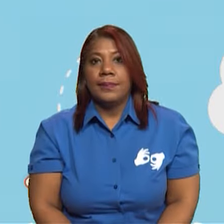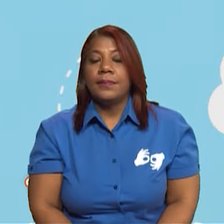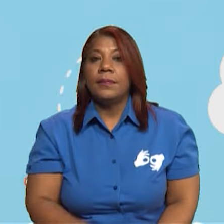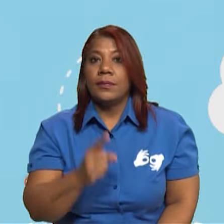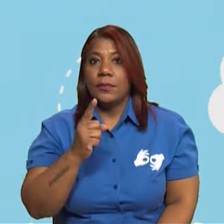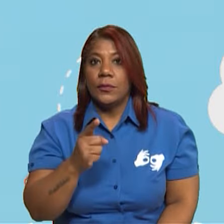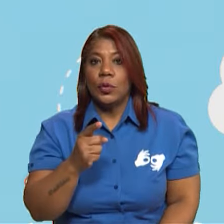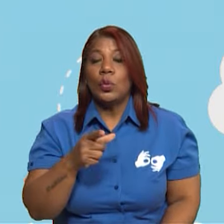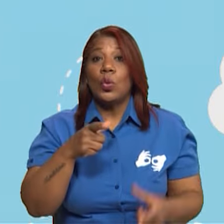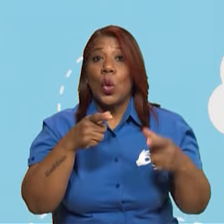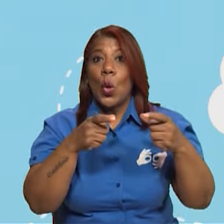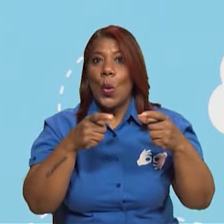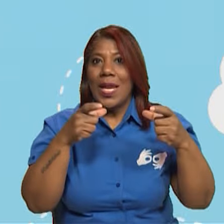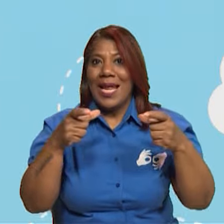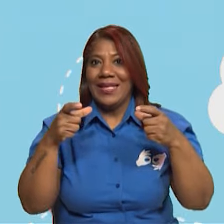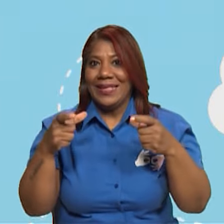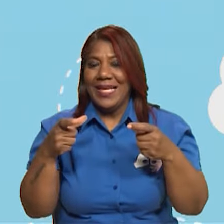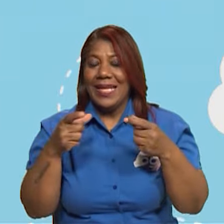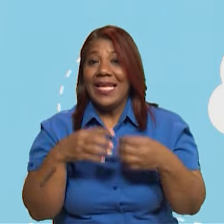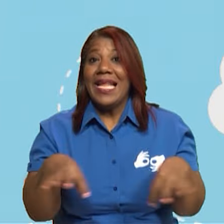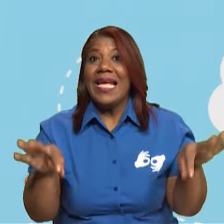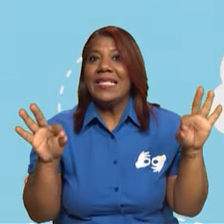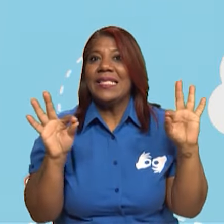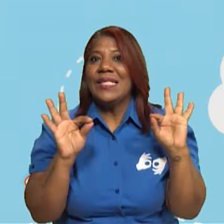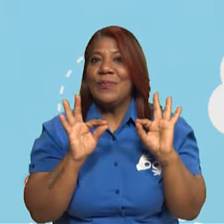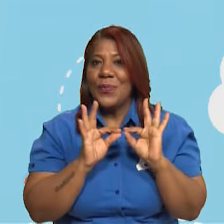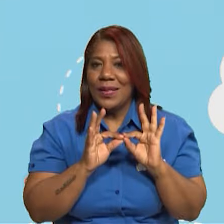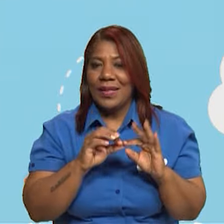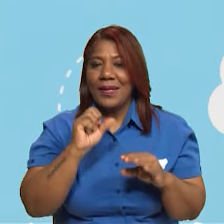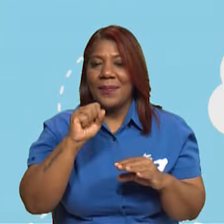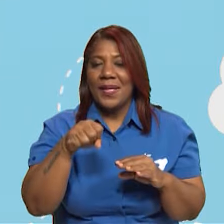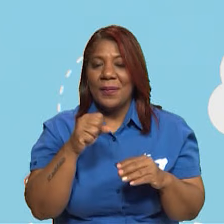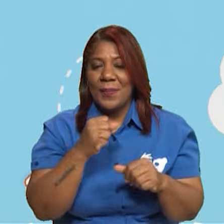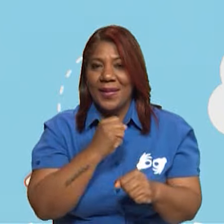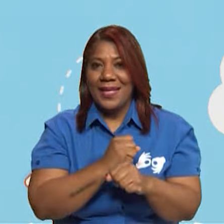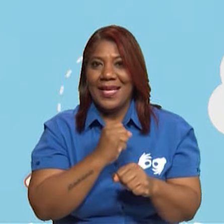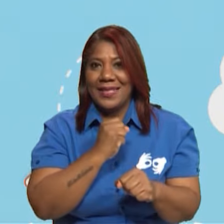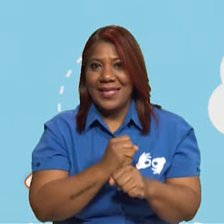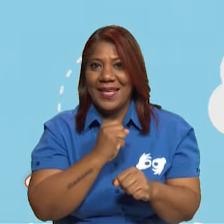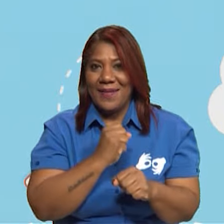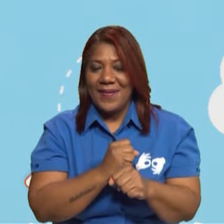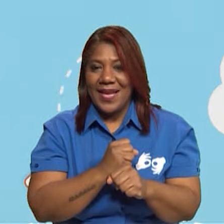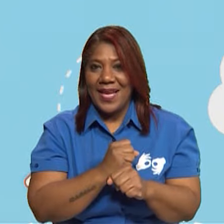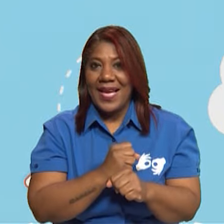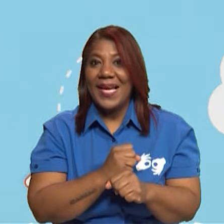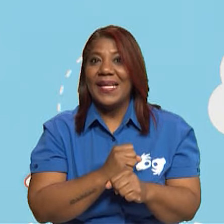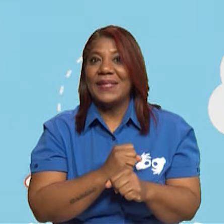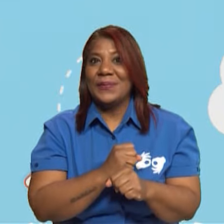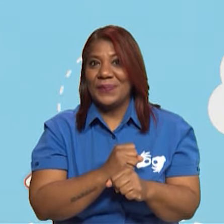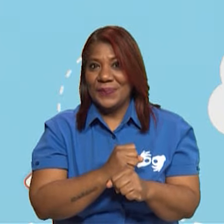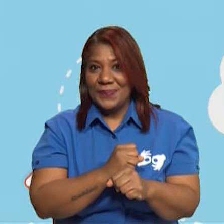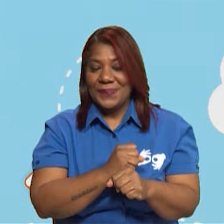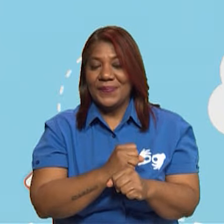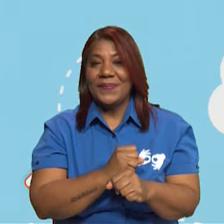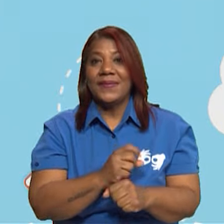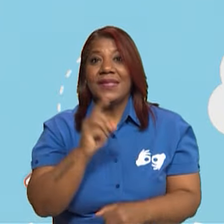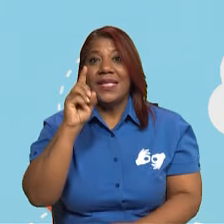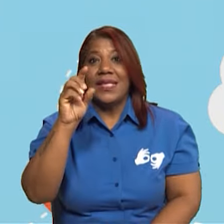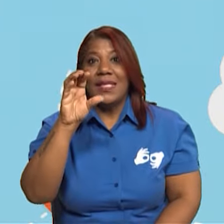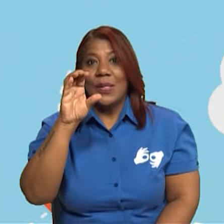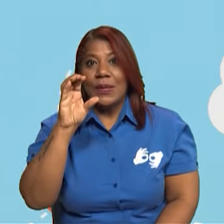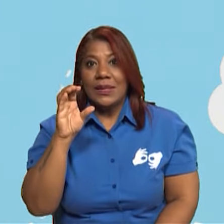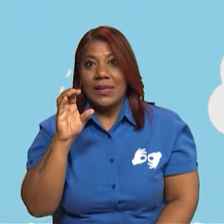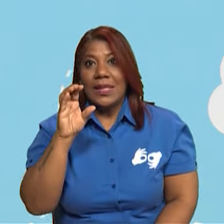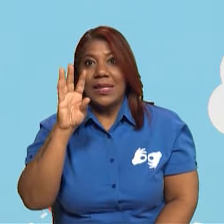descompone 140 primero a unidades como 100 y 40 y luego esos 100 y 40 los van